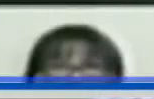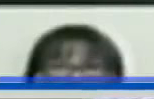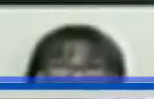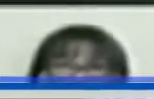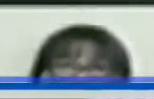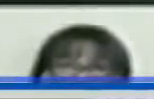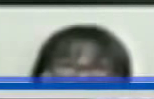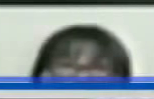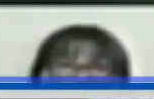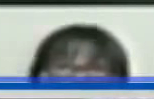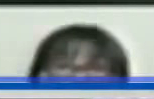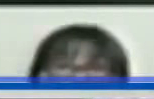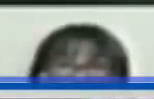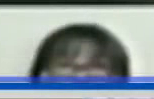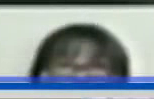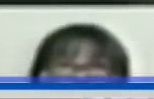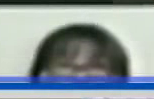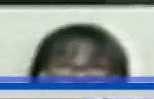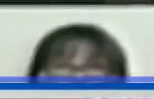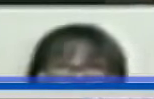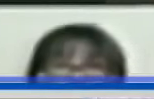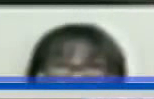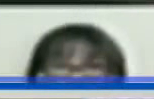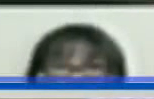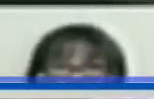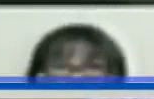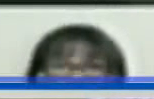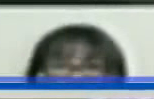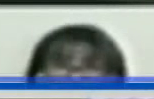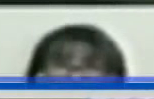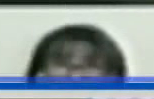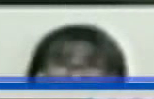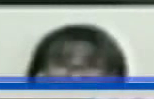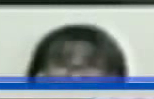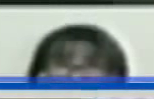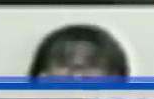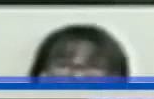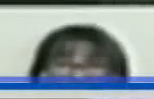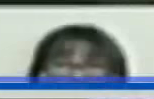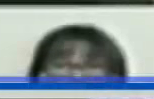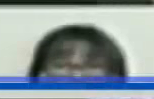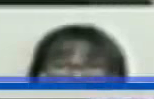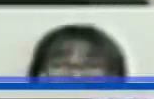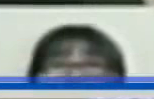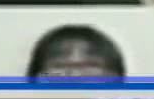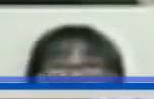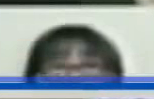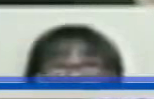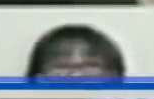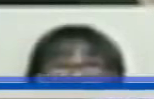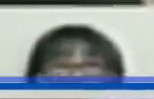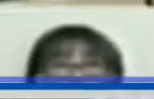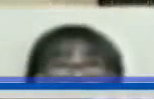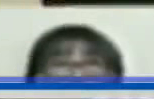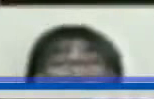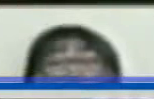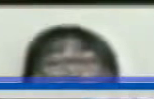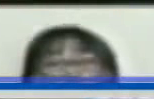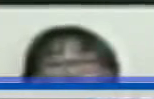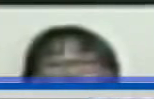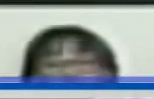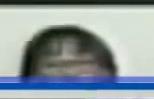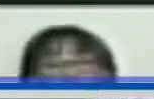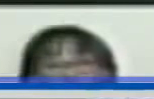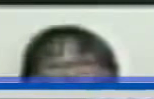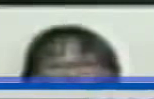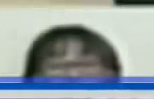bolívares en el caso de las alcaldías es de 2 billones 422 mil 399